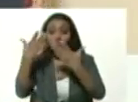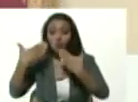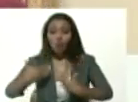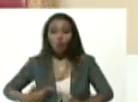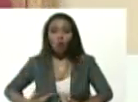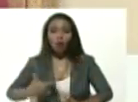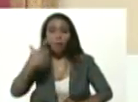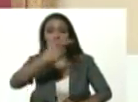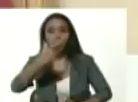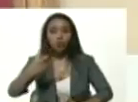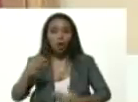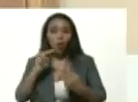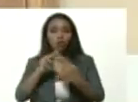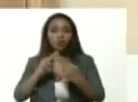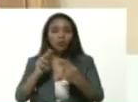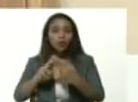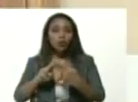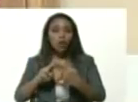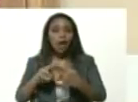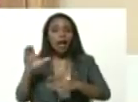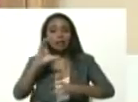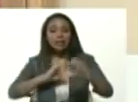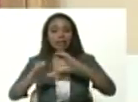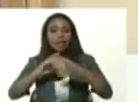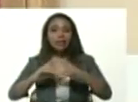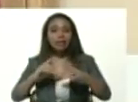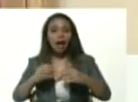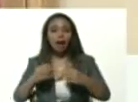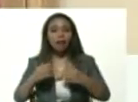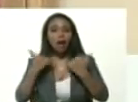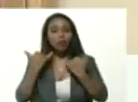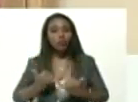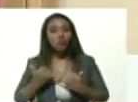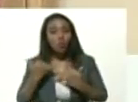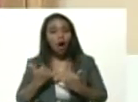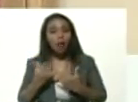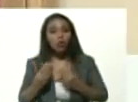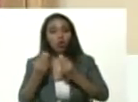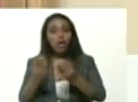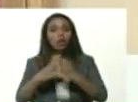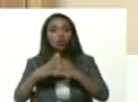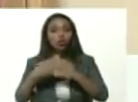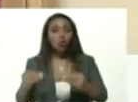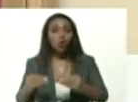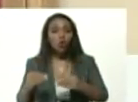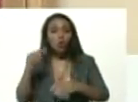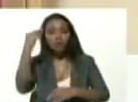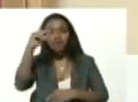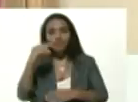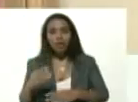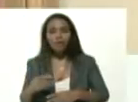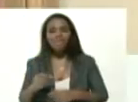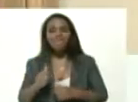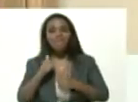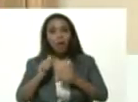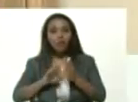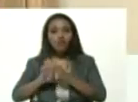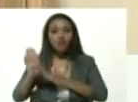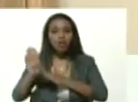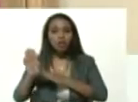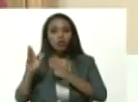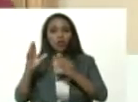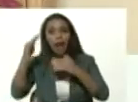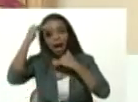el conocimiento ancestral, la ciencia moderna, y lo garantice a todo nivel, garantice a todo nivel